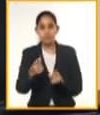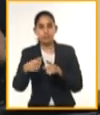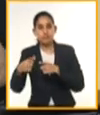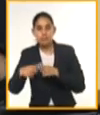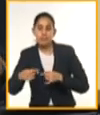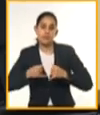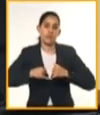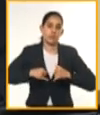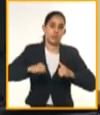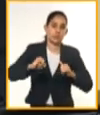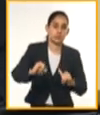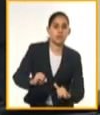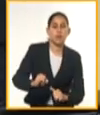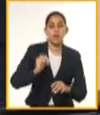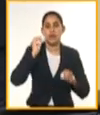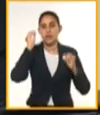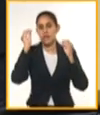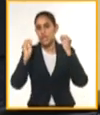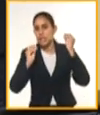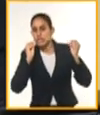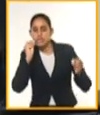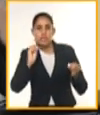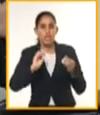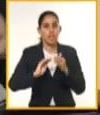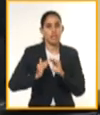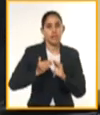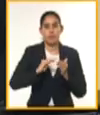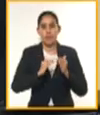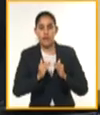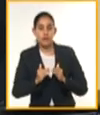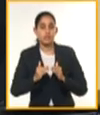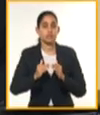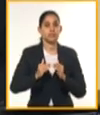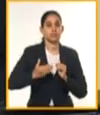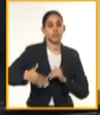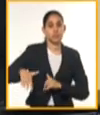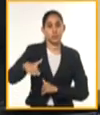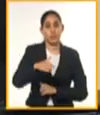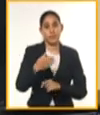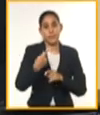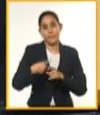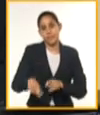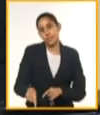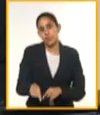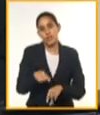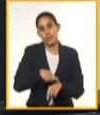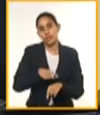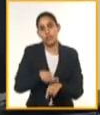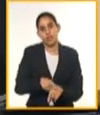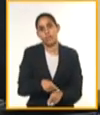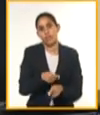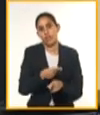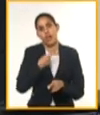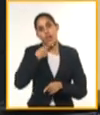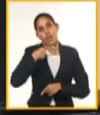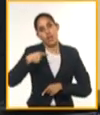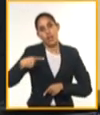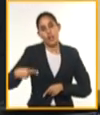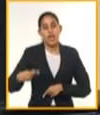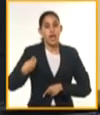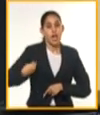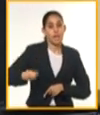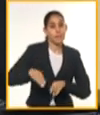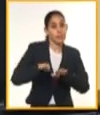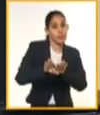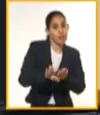información, y va a seguir dando análisis alrededor de ella, pero bueno, no todo el tiempo lo podemos dedicar a este asunto. Yo les propongo hacer